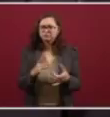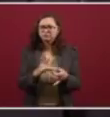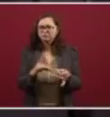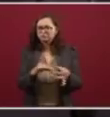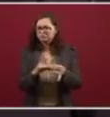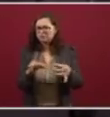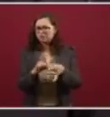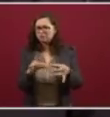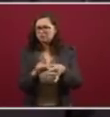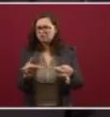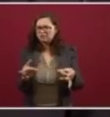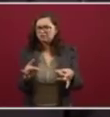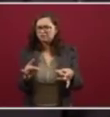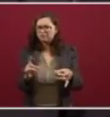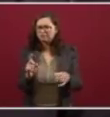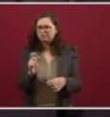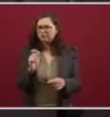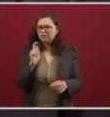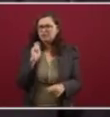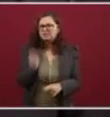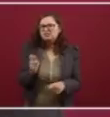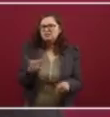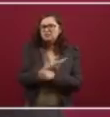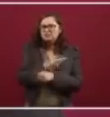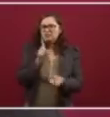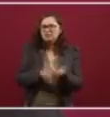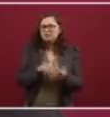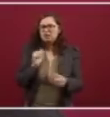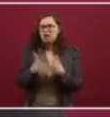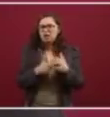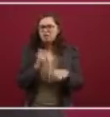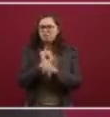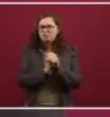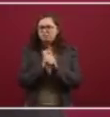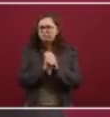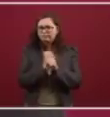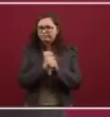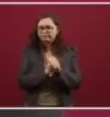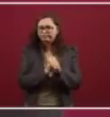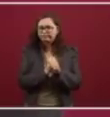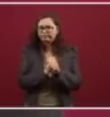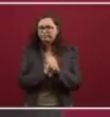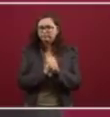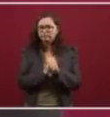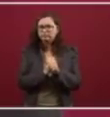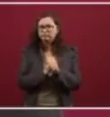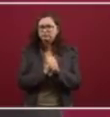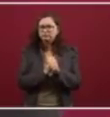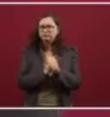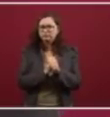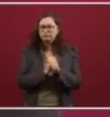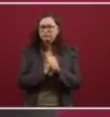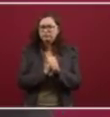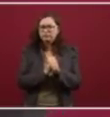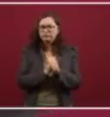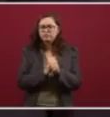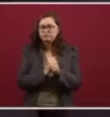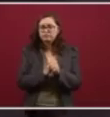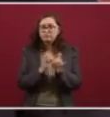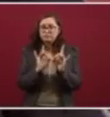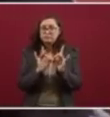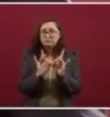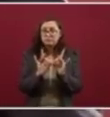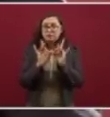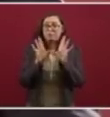sobre cualquier investigación que deba hacerse si su